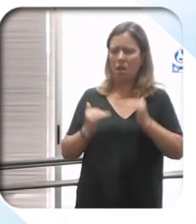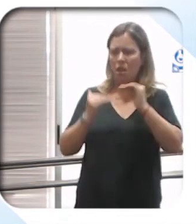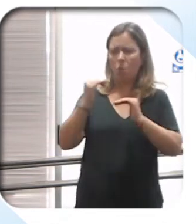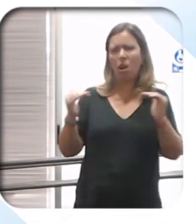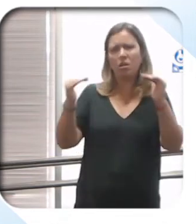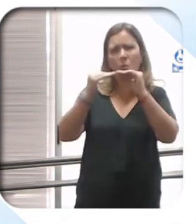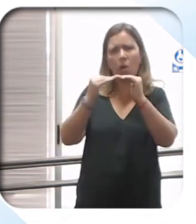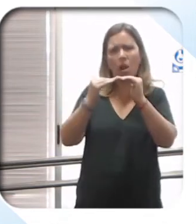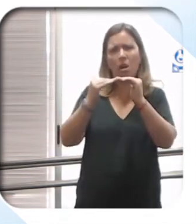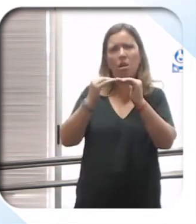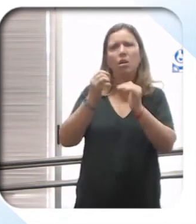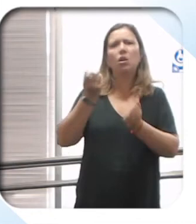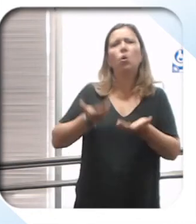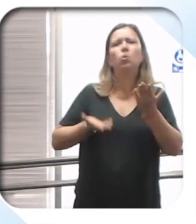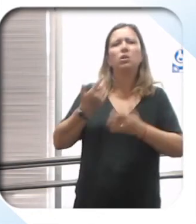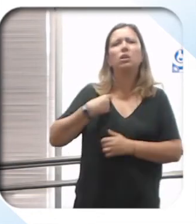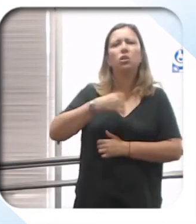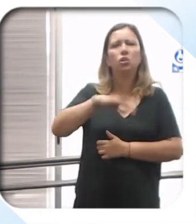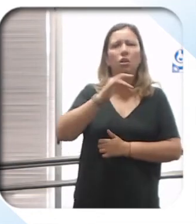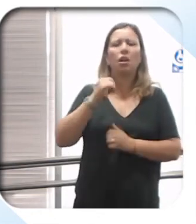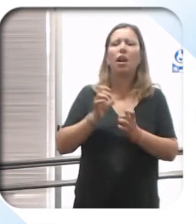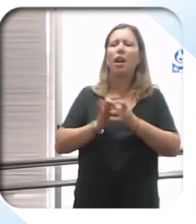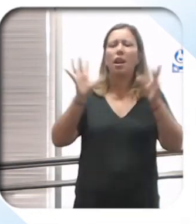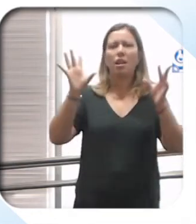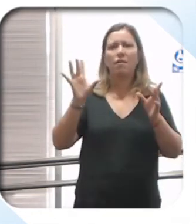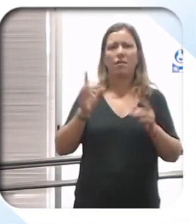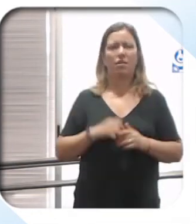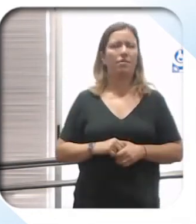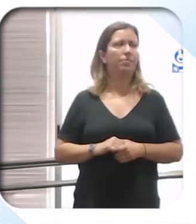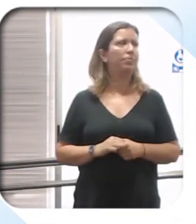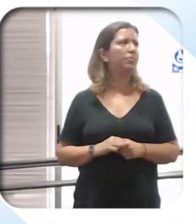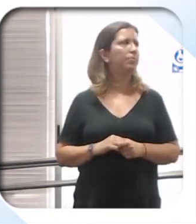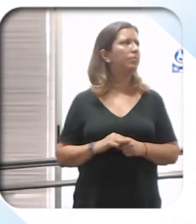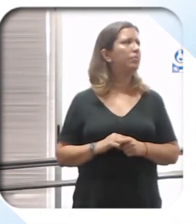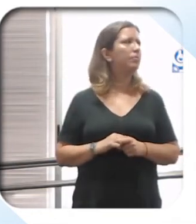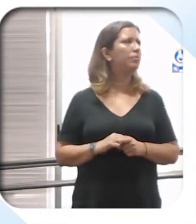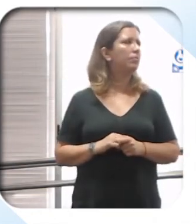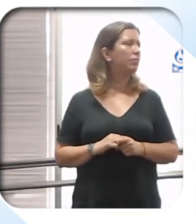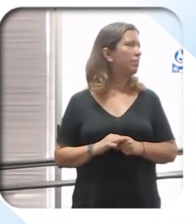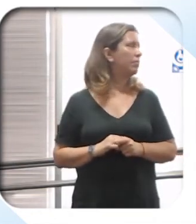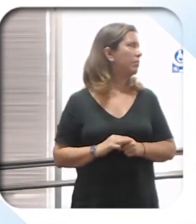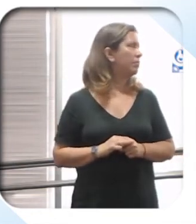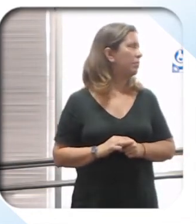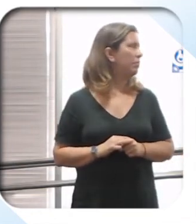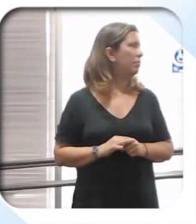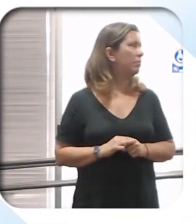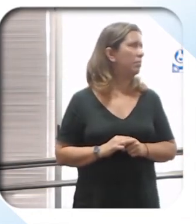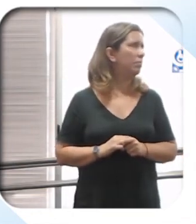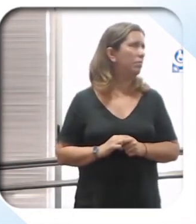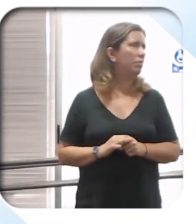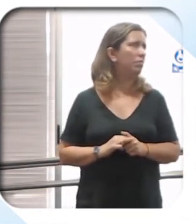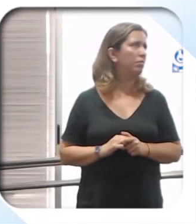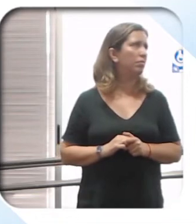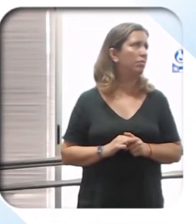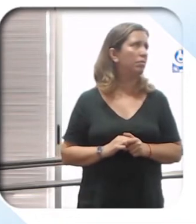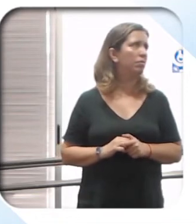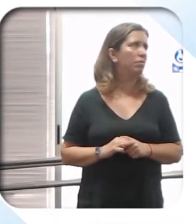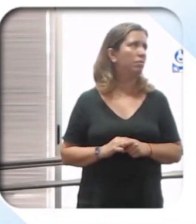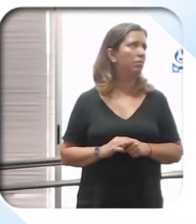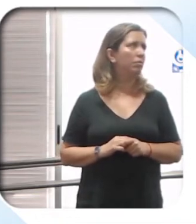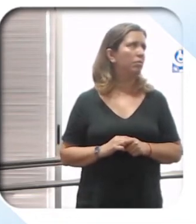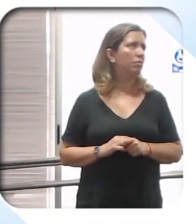justicia social, beneficencia, autonomía y no maleficencia, si serán valiosos a la hora de